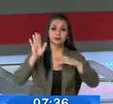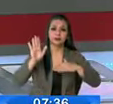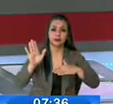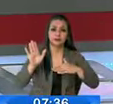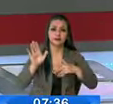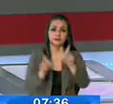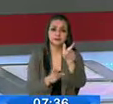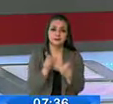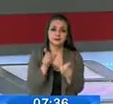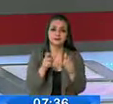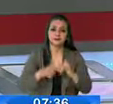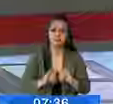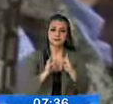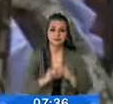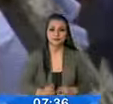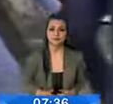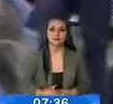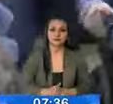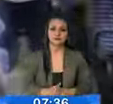los ciudadanos. Veamos.